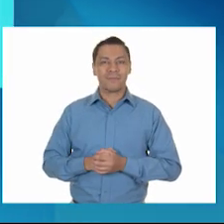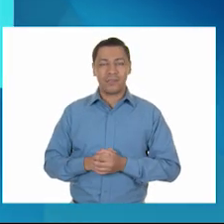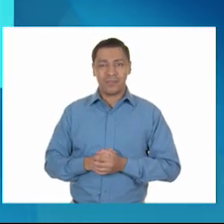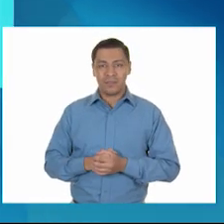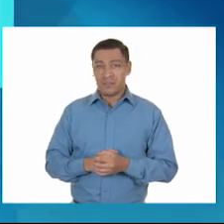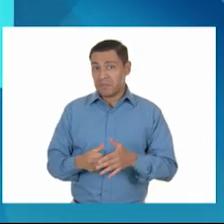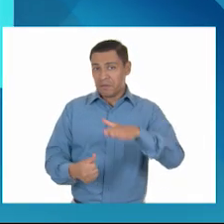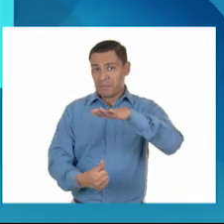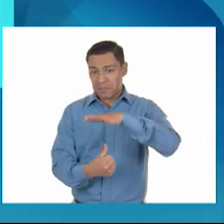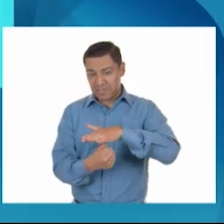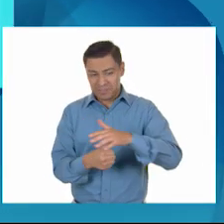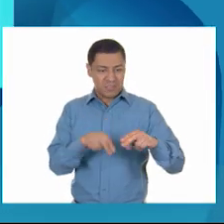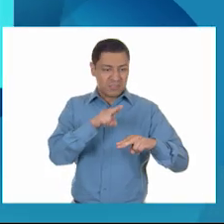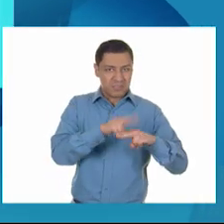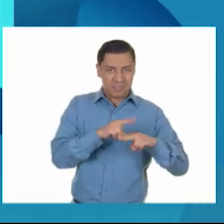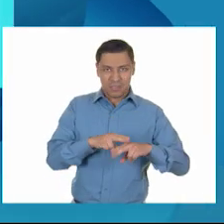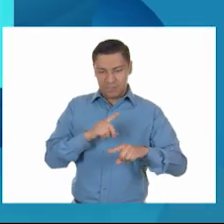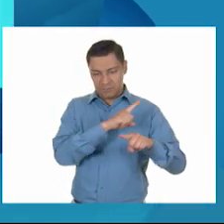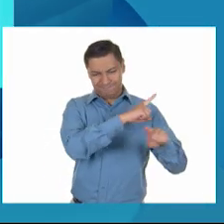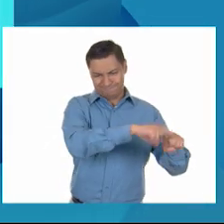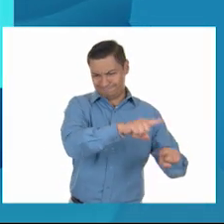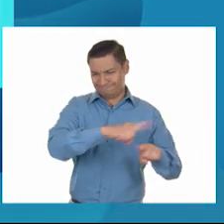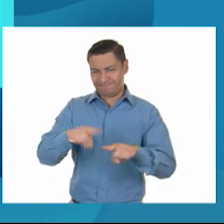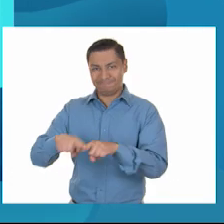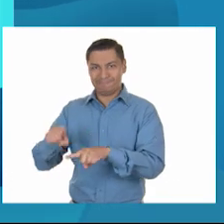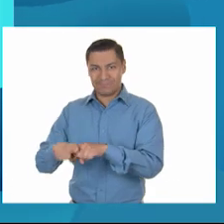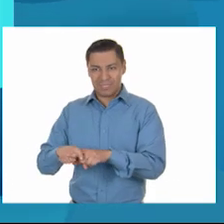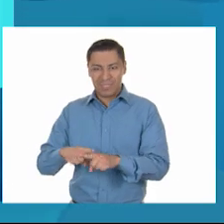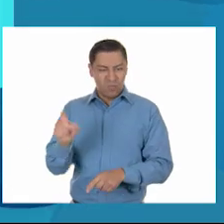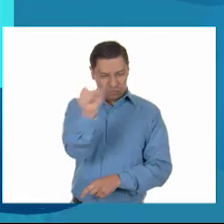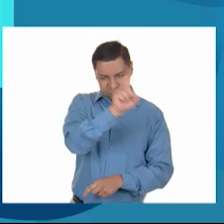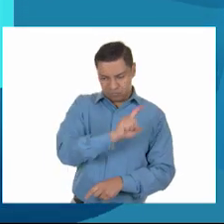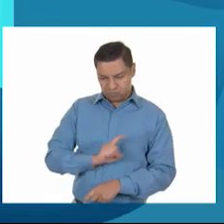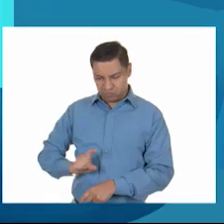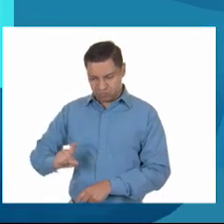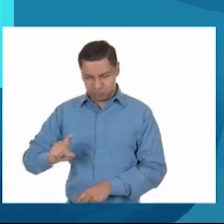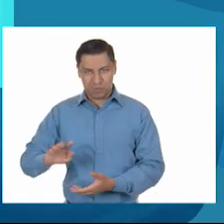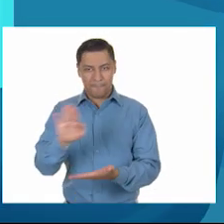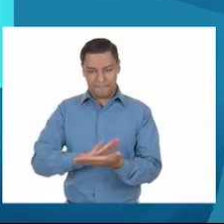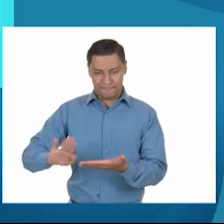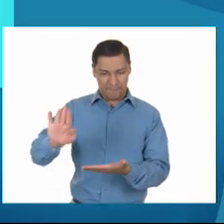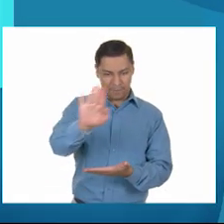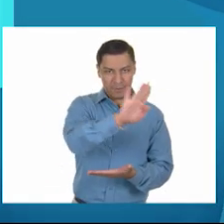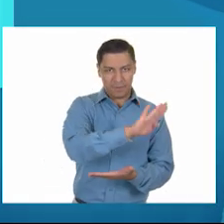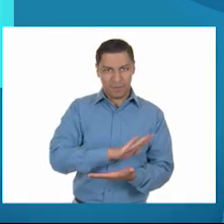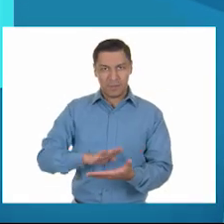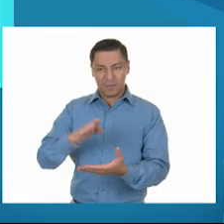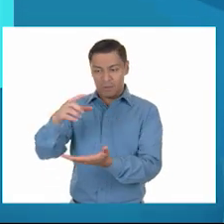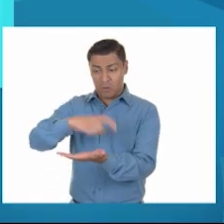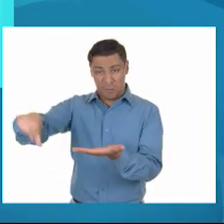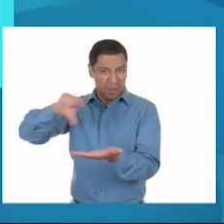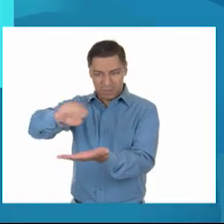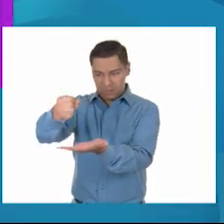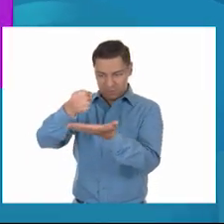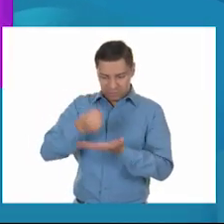Desinfecta las superficies de los objetos que más utilizas. También las cosas que compres en la tienda o en el supermercado.